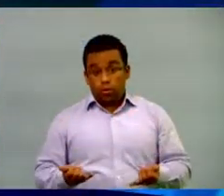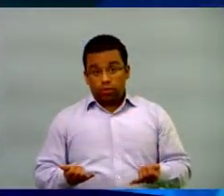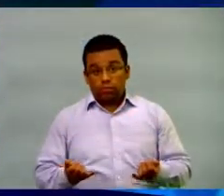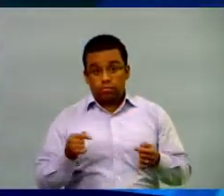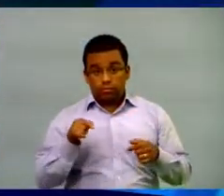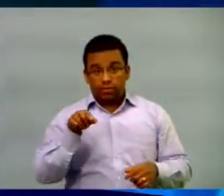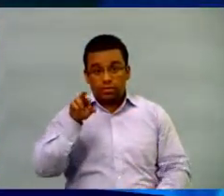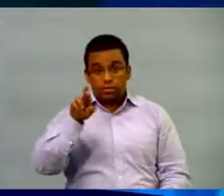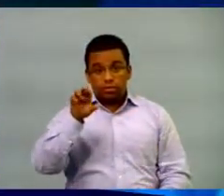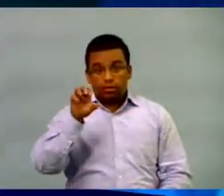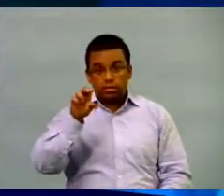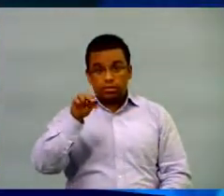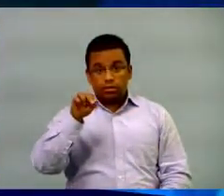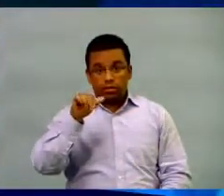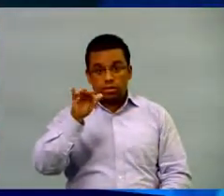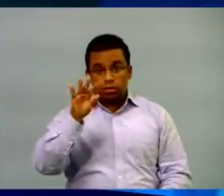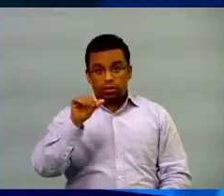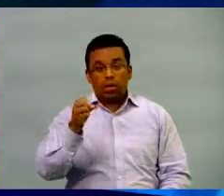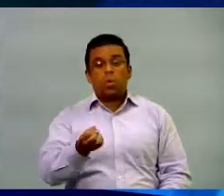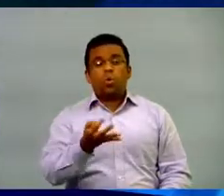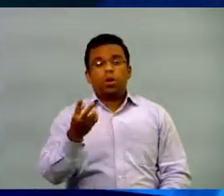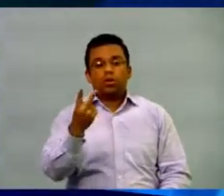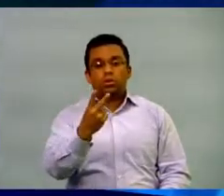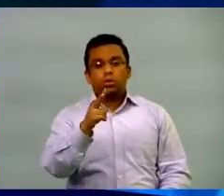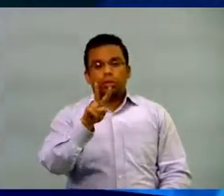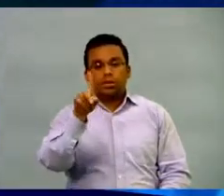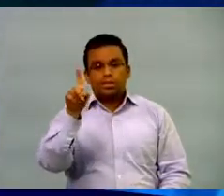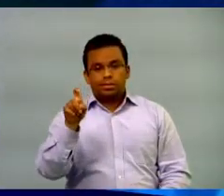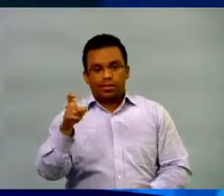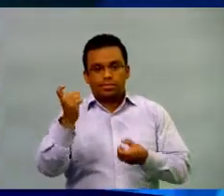con 226 instituciones afiliadas.